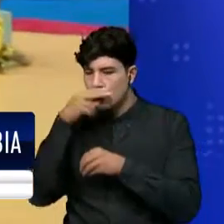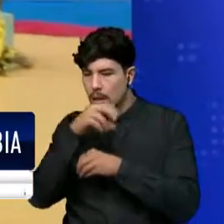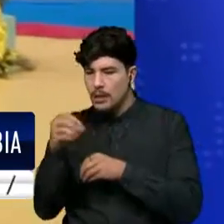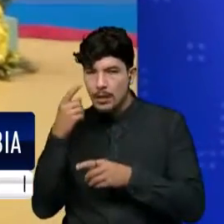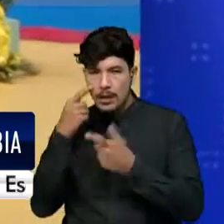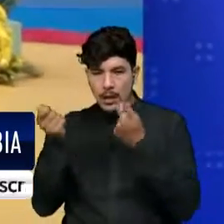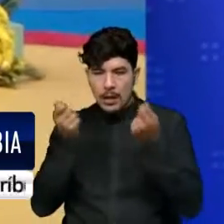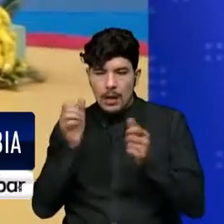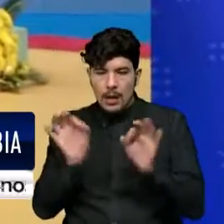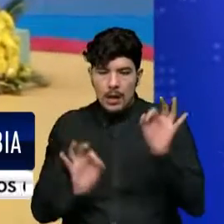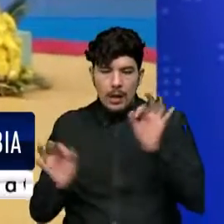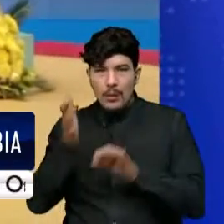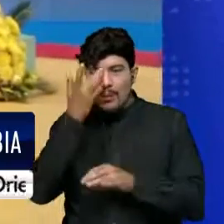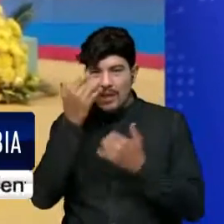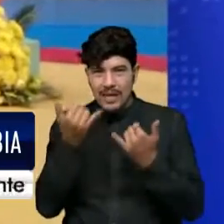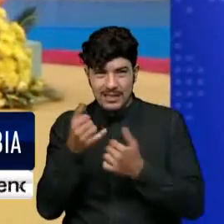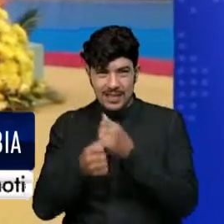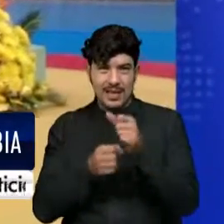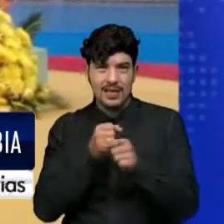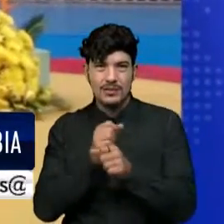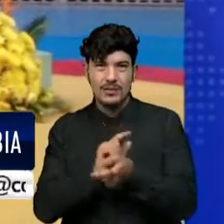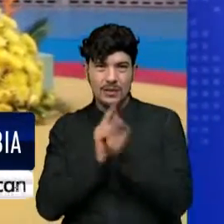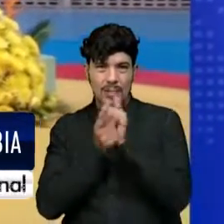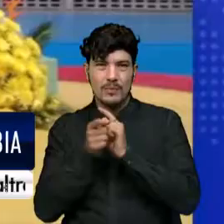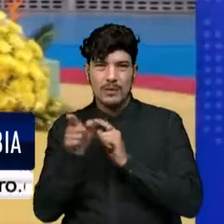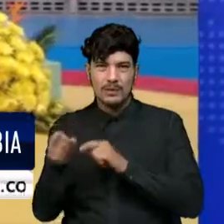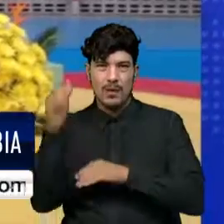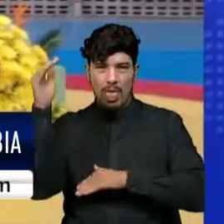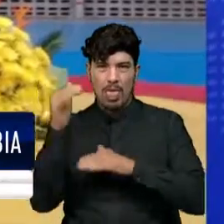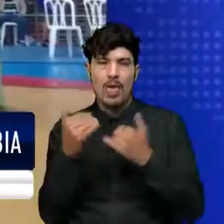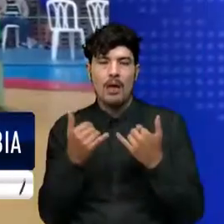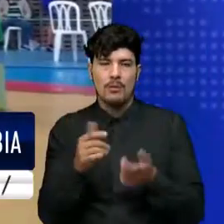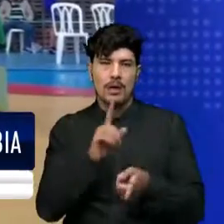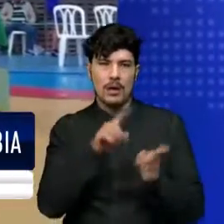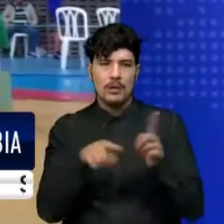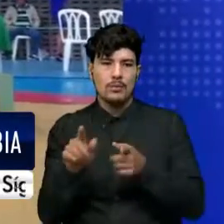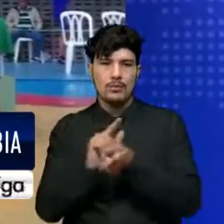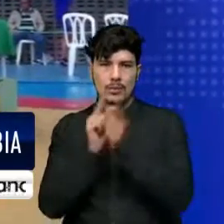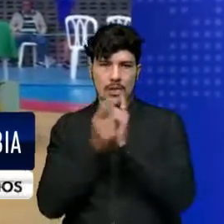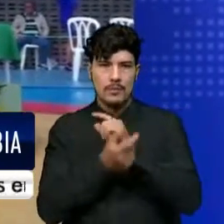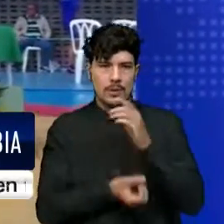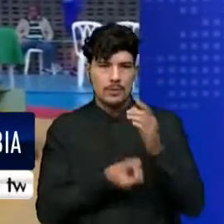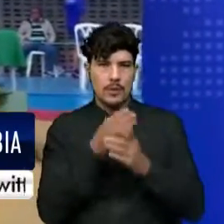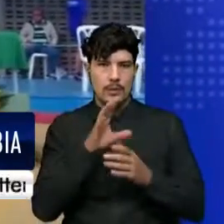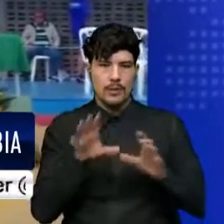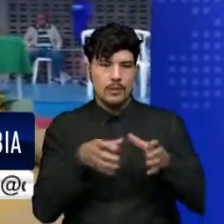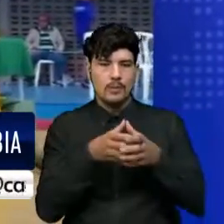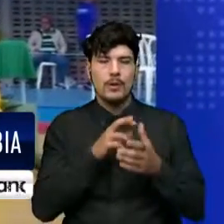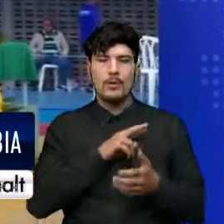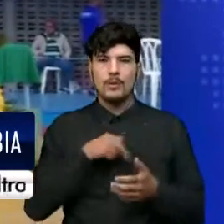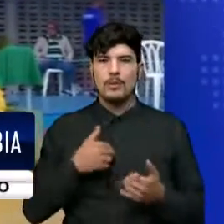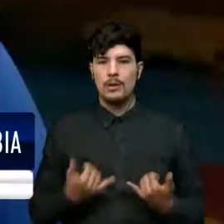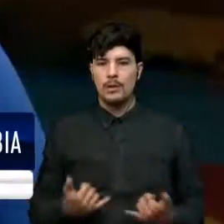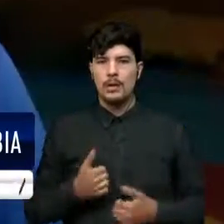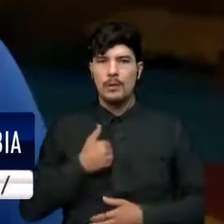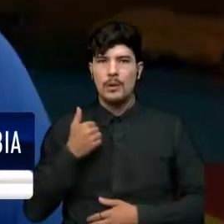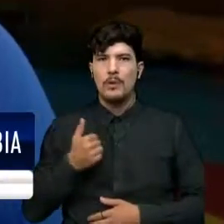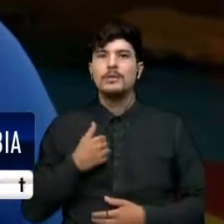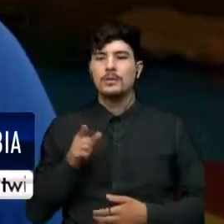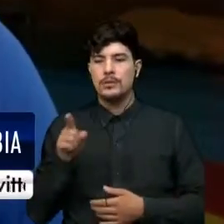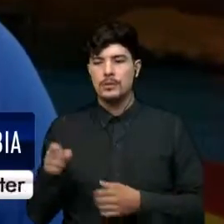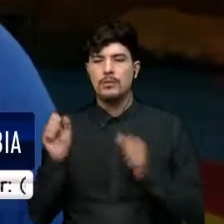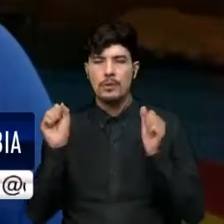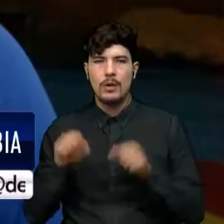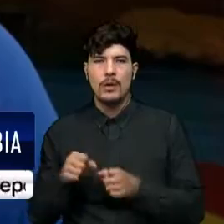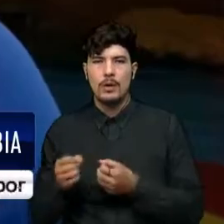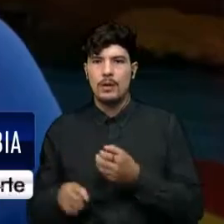a raíz de los cambios de este año hay una de wolfenstein se cambiaron las divisiones nuevas aprovechamos ese cambio y bueno y hemos un batazo fuerte ahí